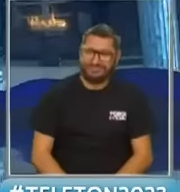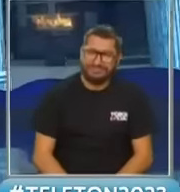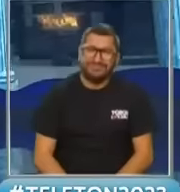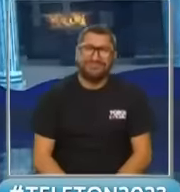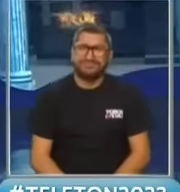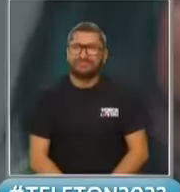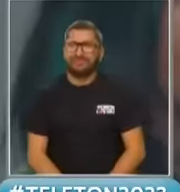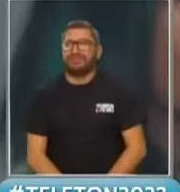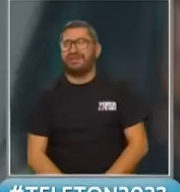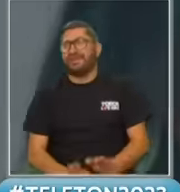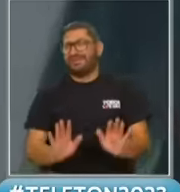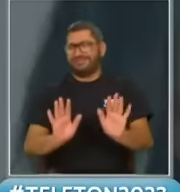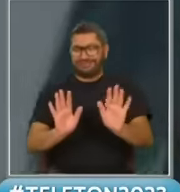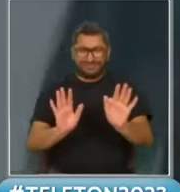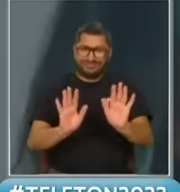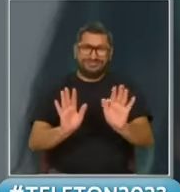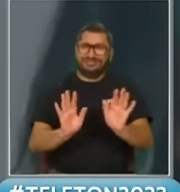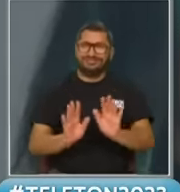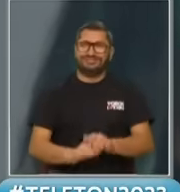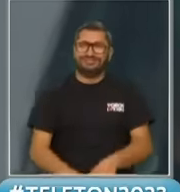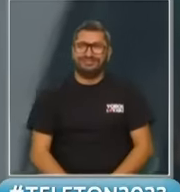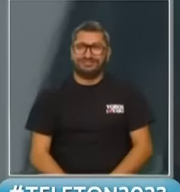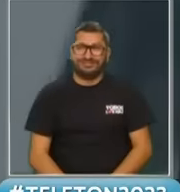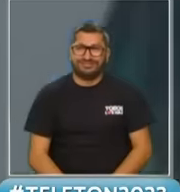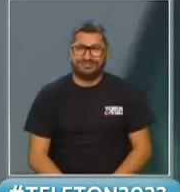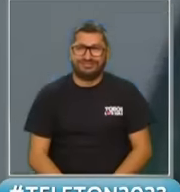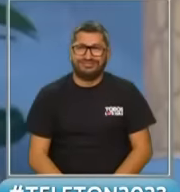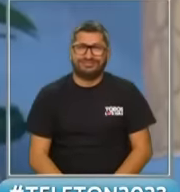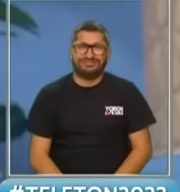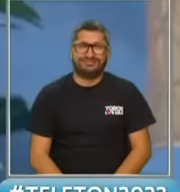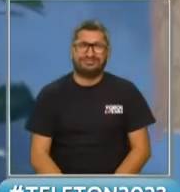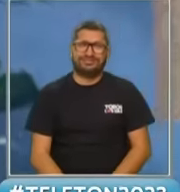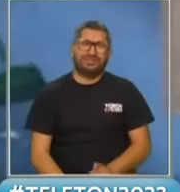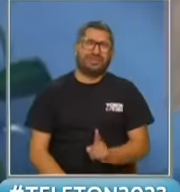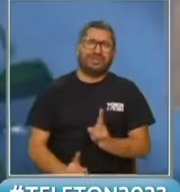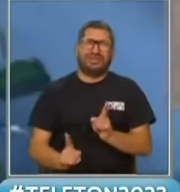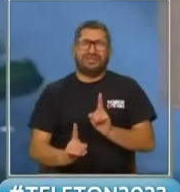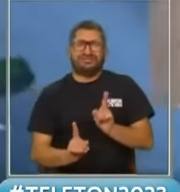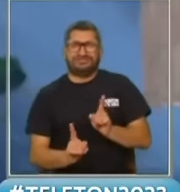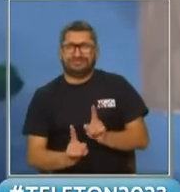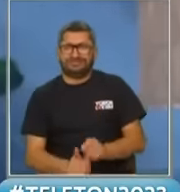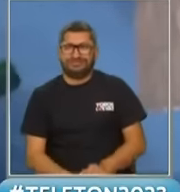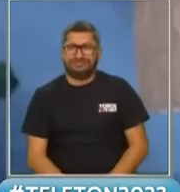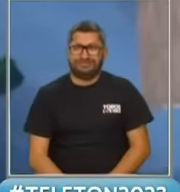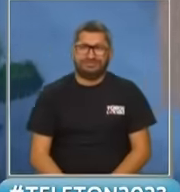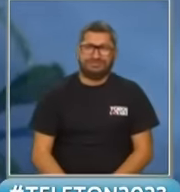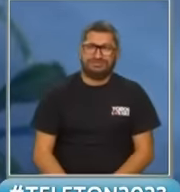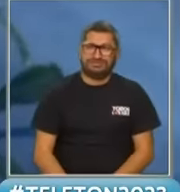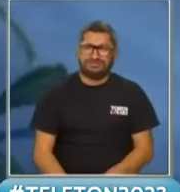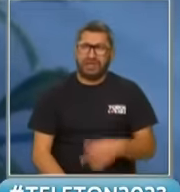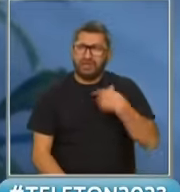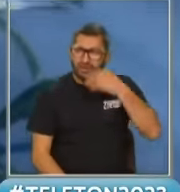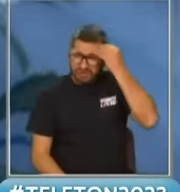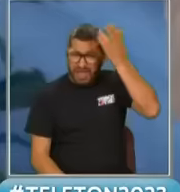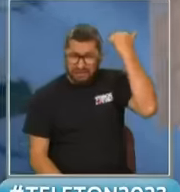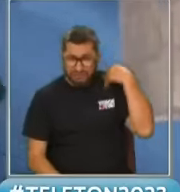No. Solo... Es que ya. Hemos cambiado. ¿Se acuerdan ustedes cuando estudiamos que nosotros